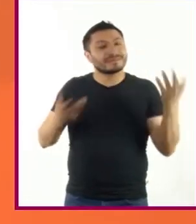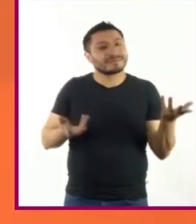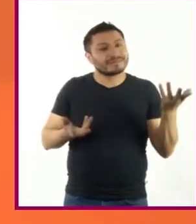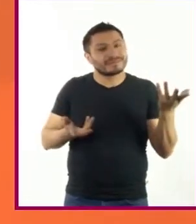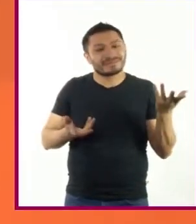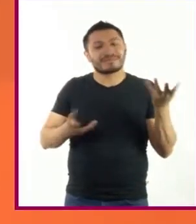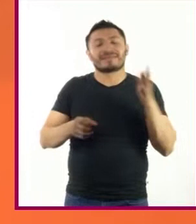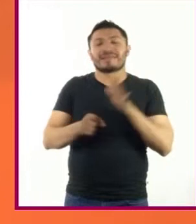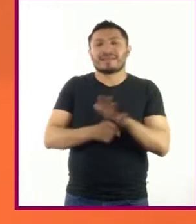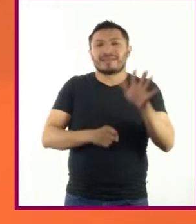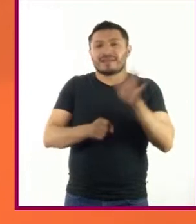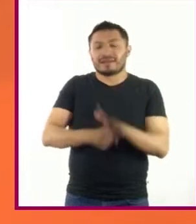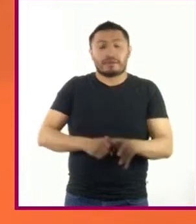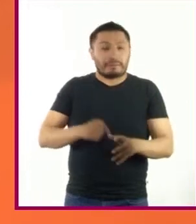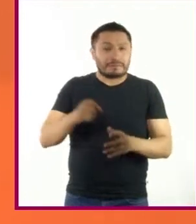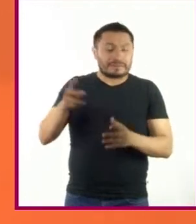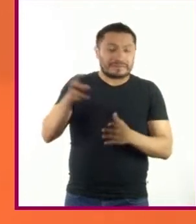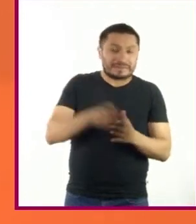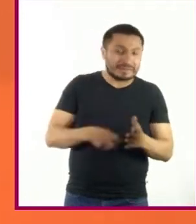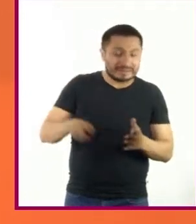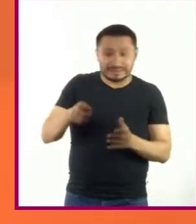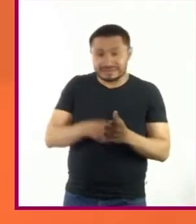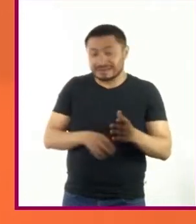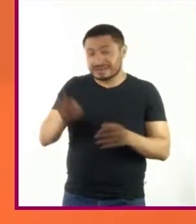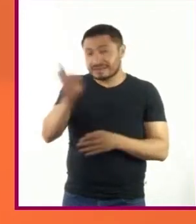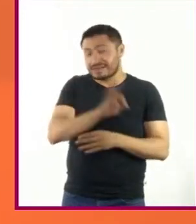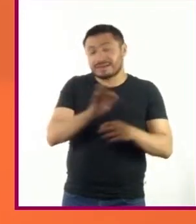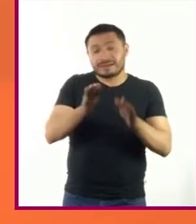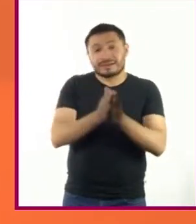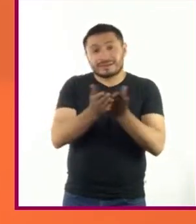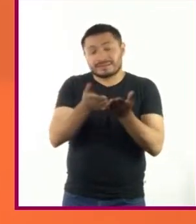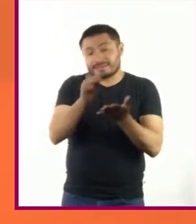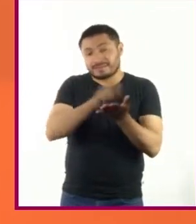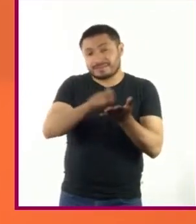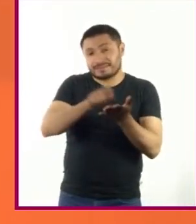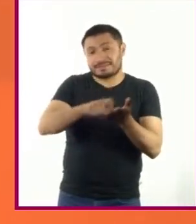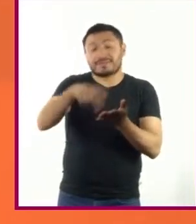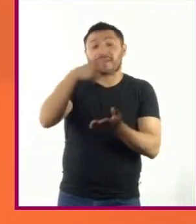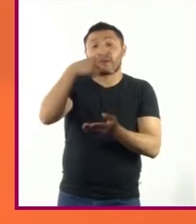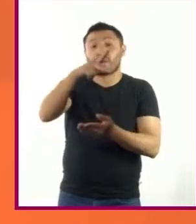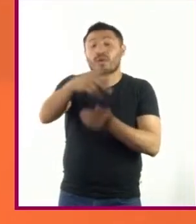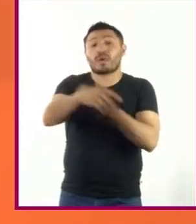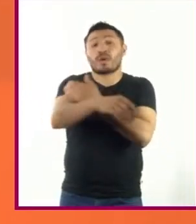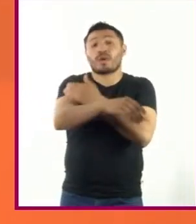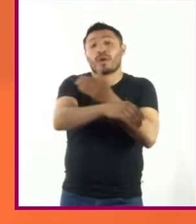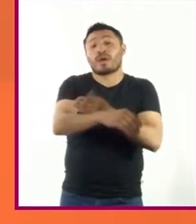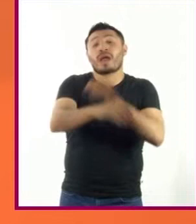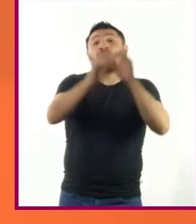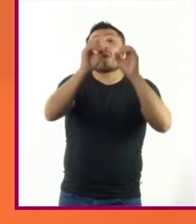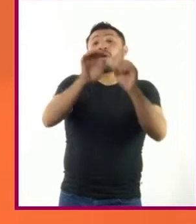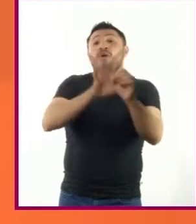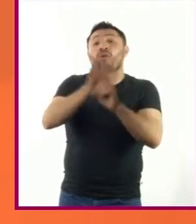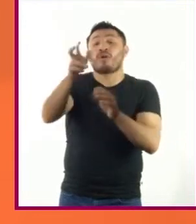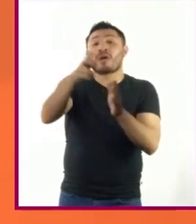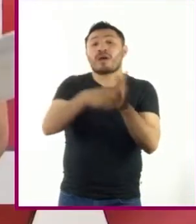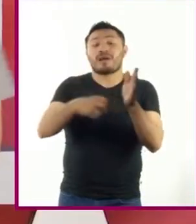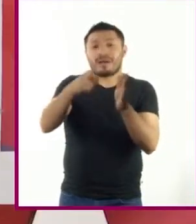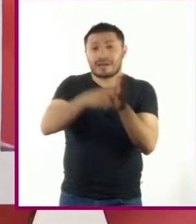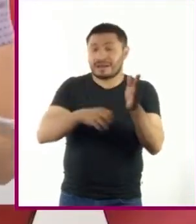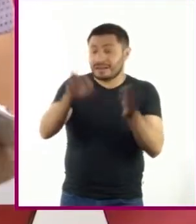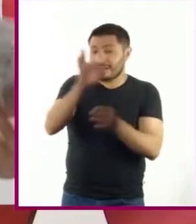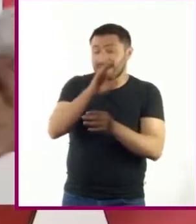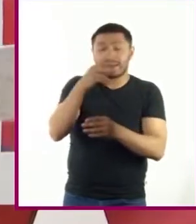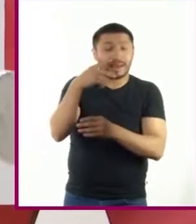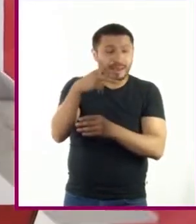¿qué observaciones harían si este fuera un texto de uno de sus compañeros? ¿O qué corregirían si fuera un texto suyo?